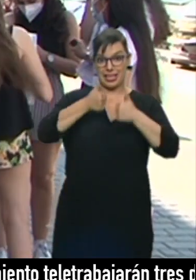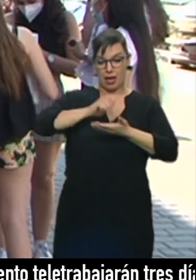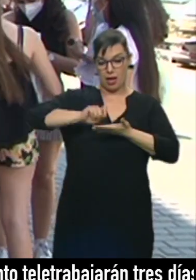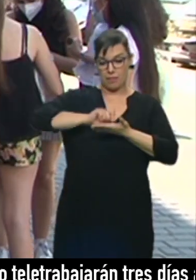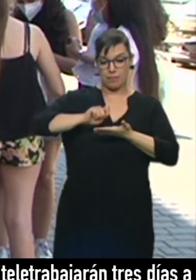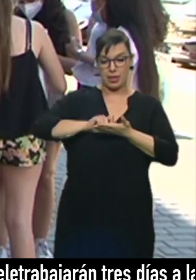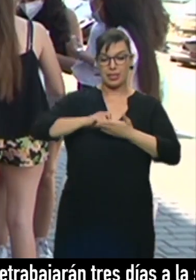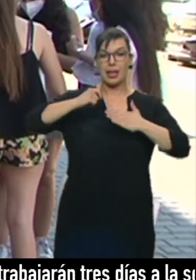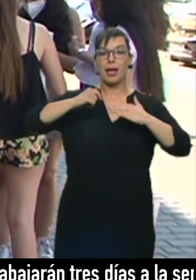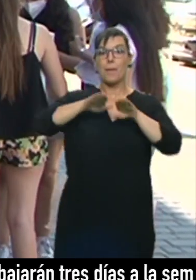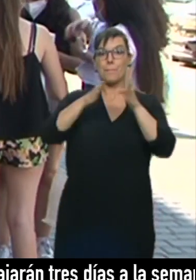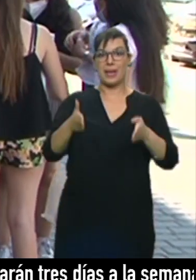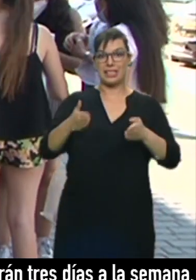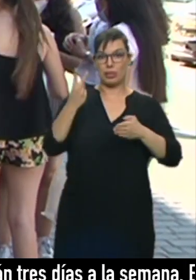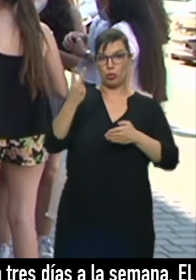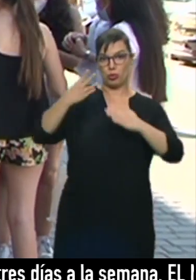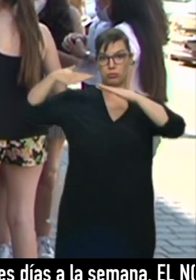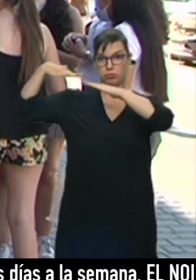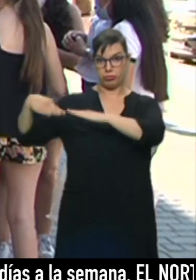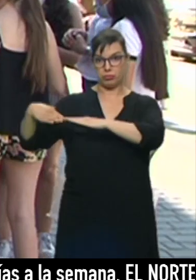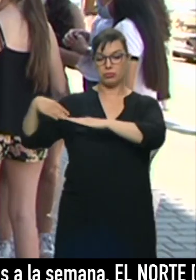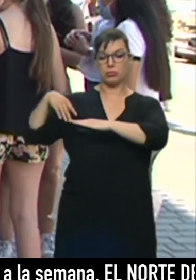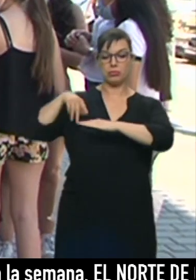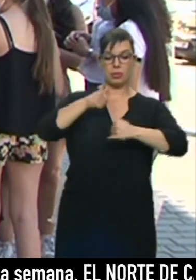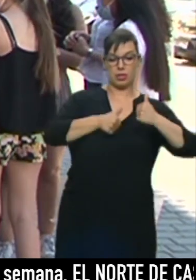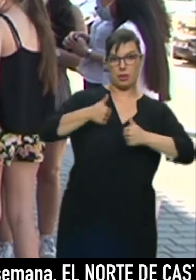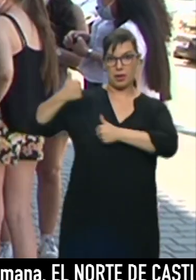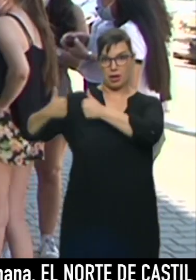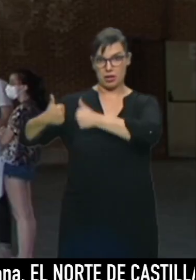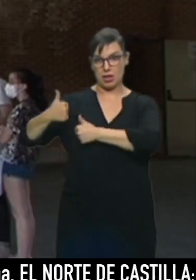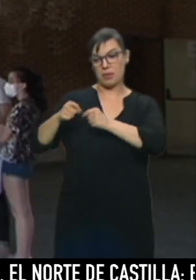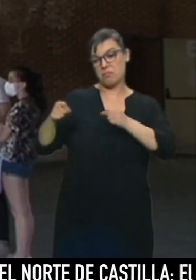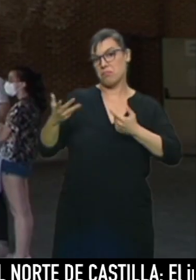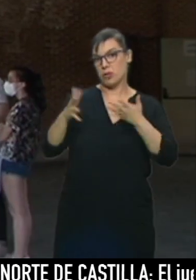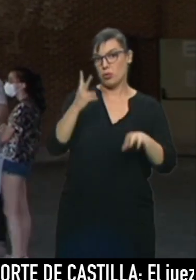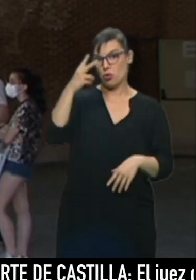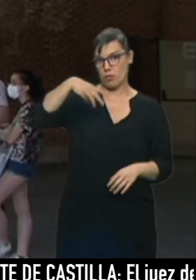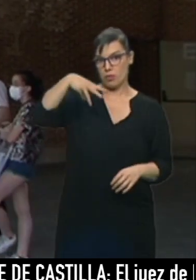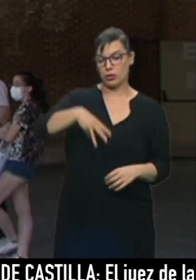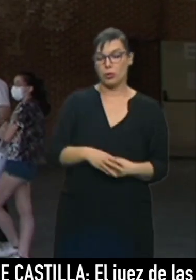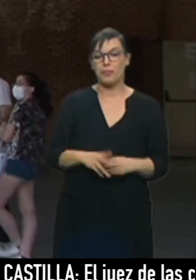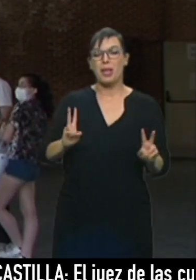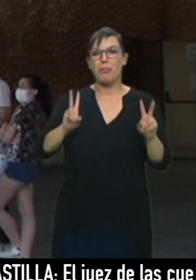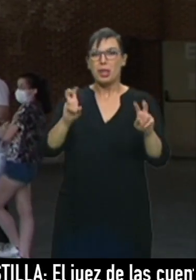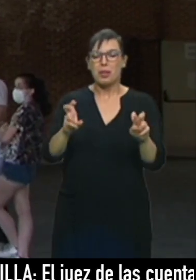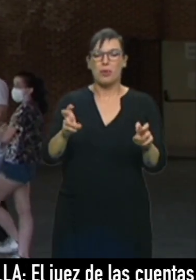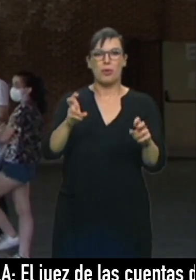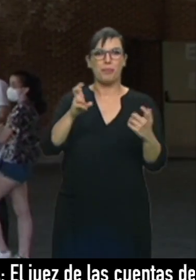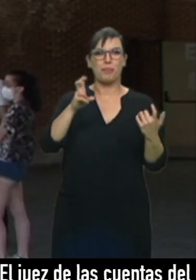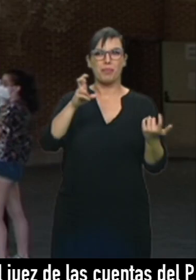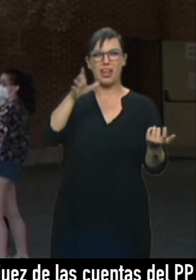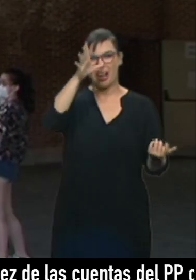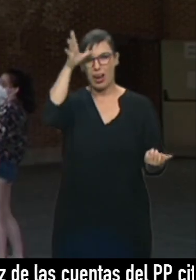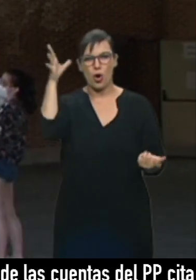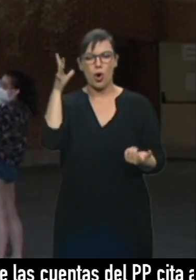separación de dos mesas, que serían más o menos los dos metros que hay que tener. Al principio, por el tema del calor, la